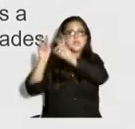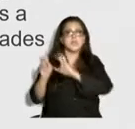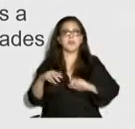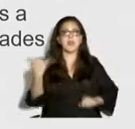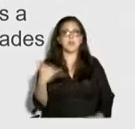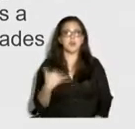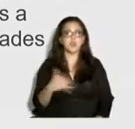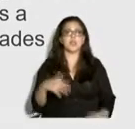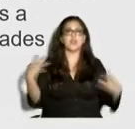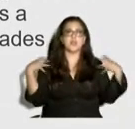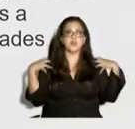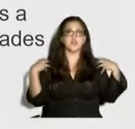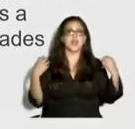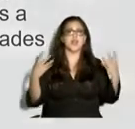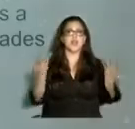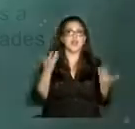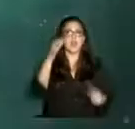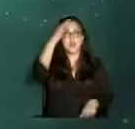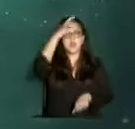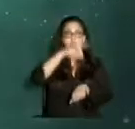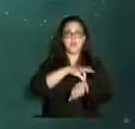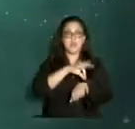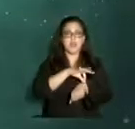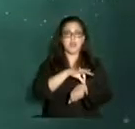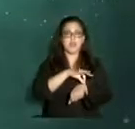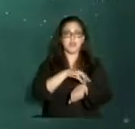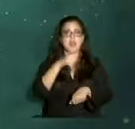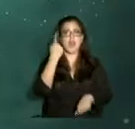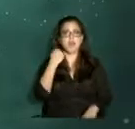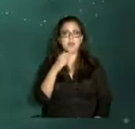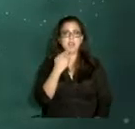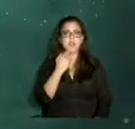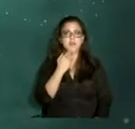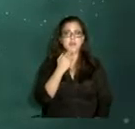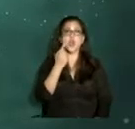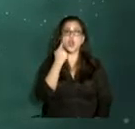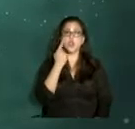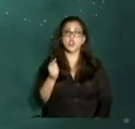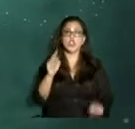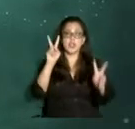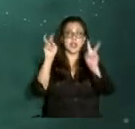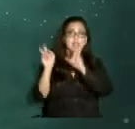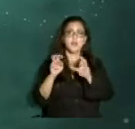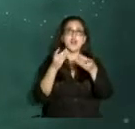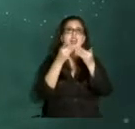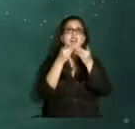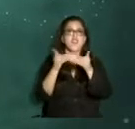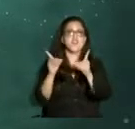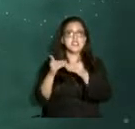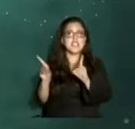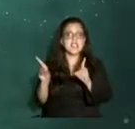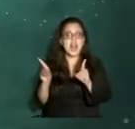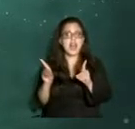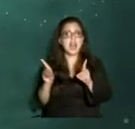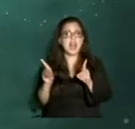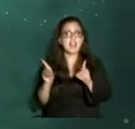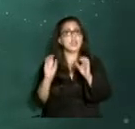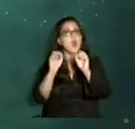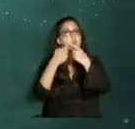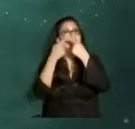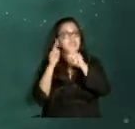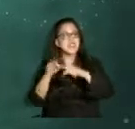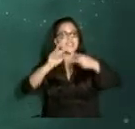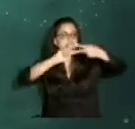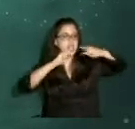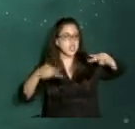genéticos responsables de las enfermedades. Pero además, por sí sola, conocer la diversidad genética es una herramienta potente